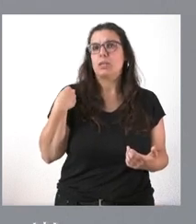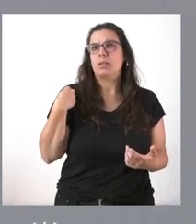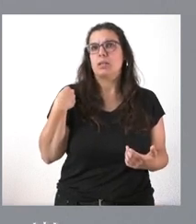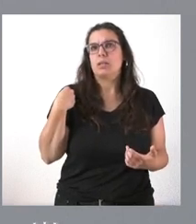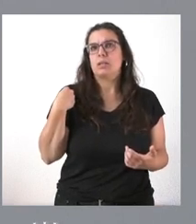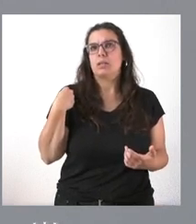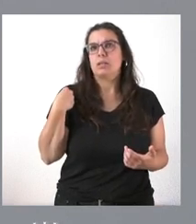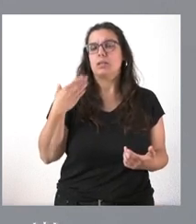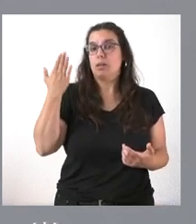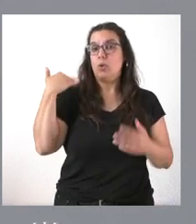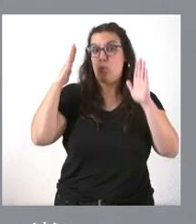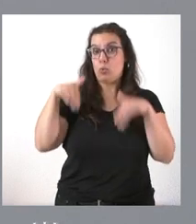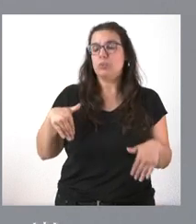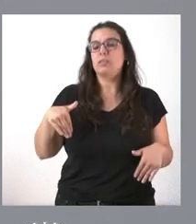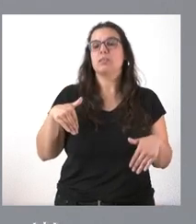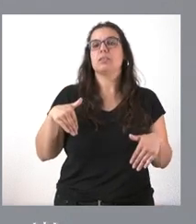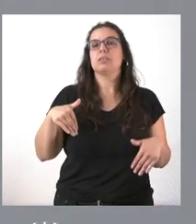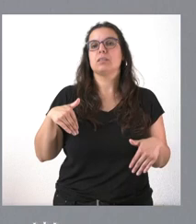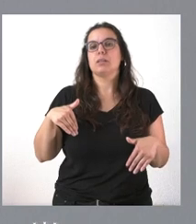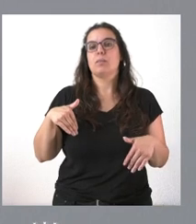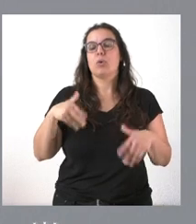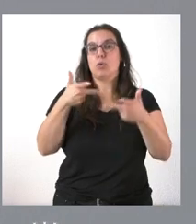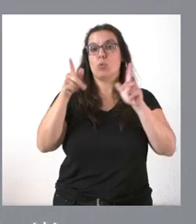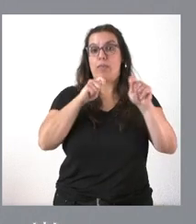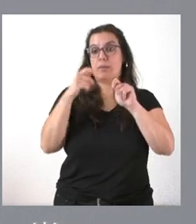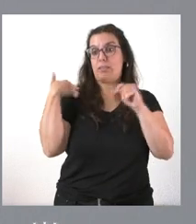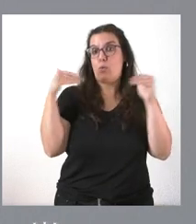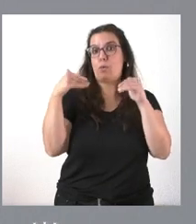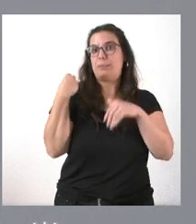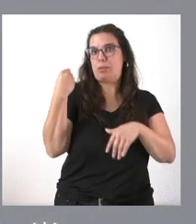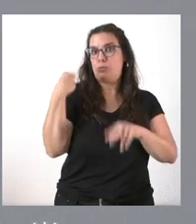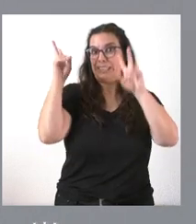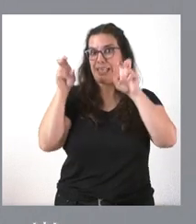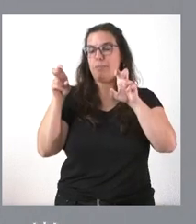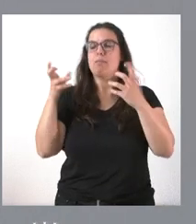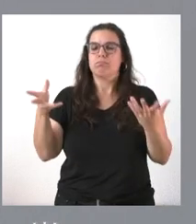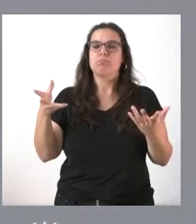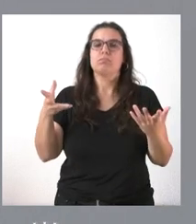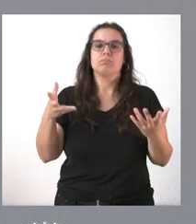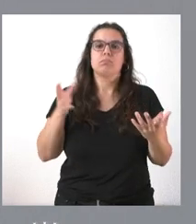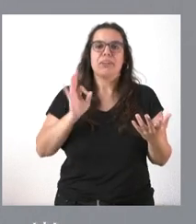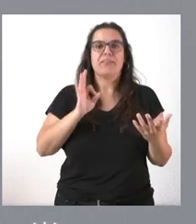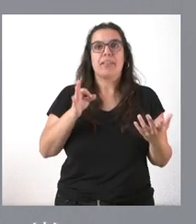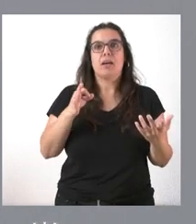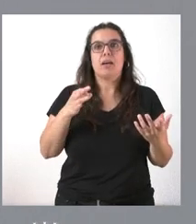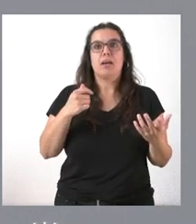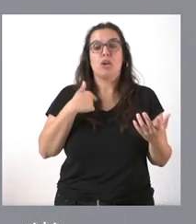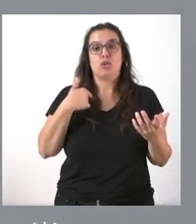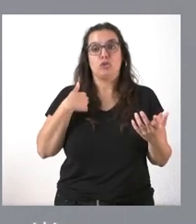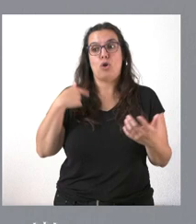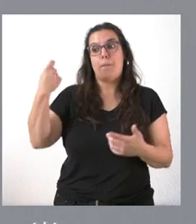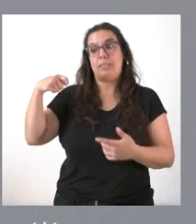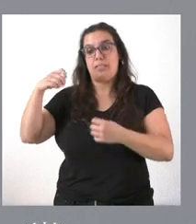el último día de la comparecencia que tuvimos aquí el pasado jueves y es verdad que yo hice el nombre del presidente